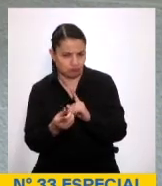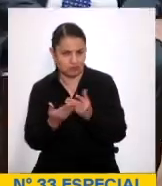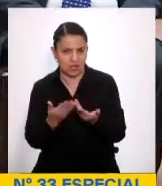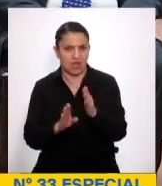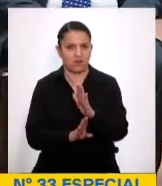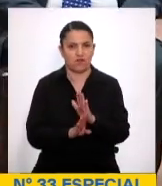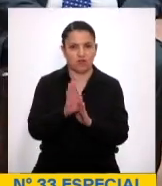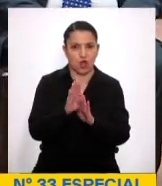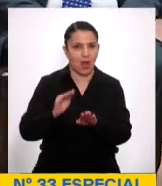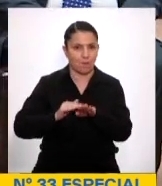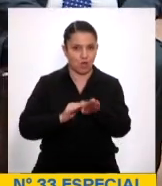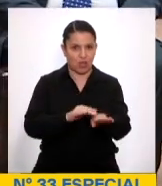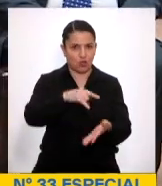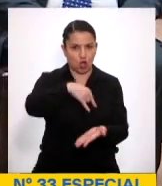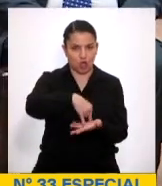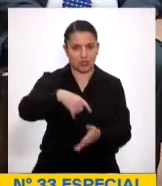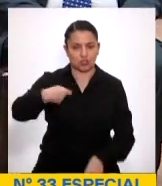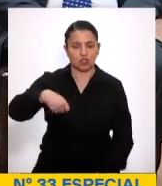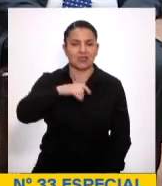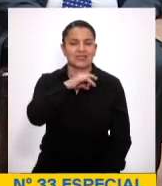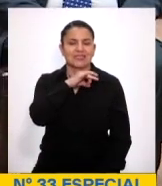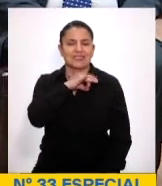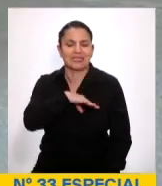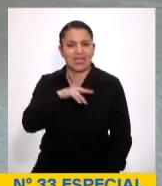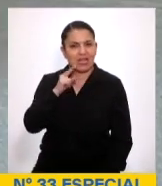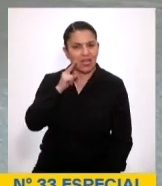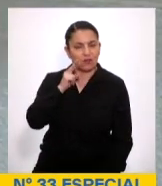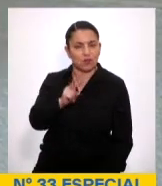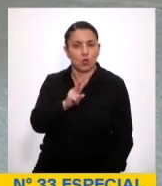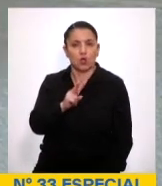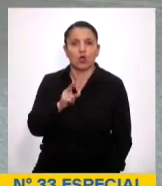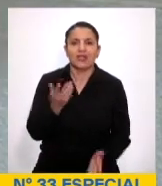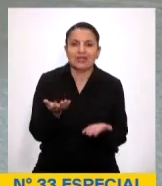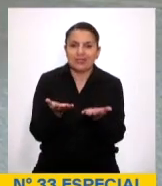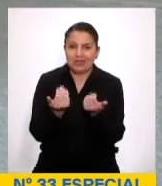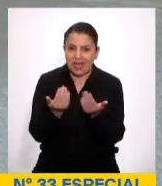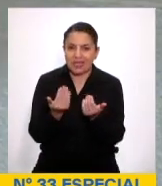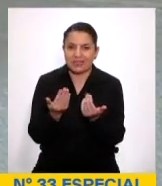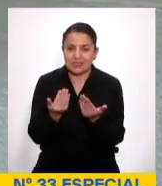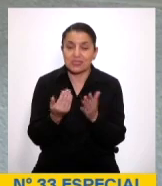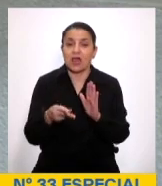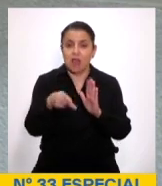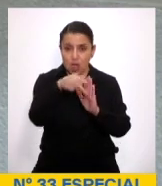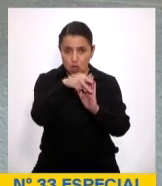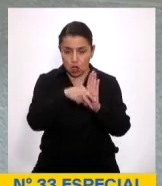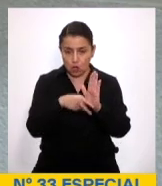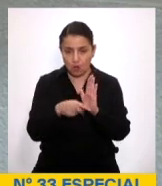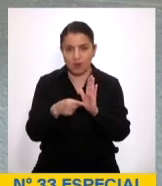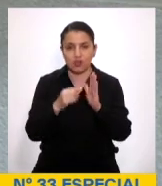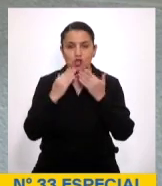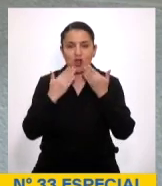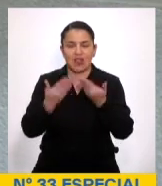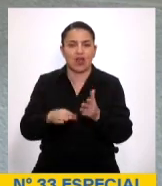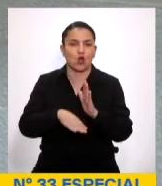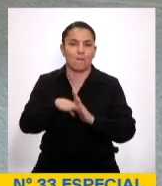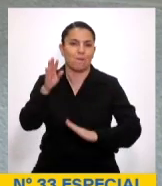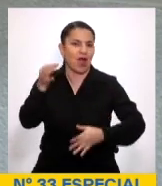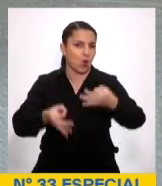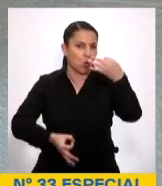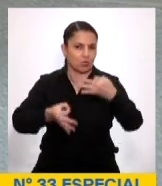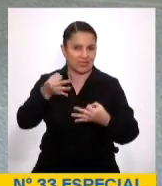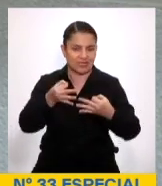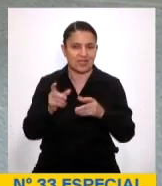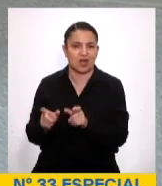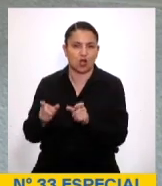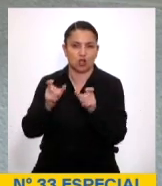congreso y senado chile se vio urgido de dotar de cuerpos normativos que fueran otorgando mayor justicia y